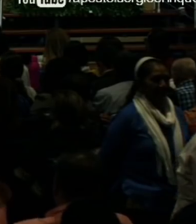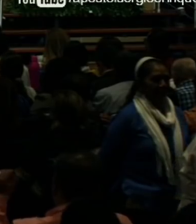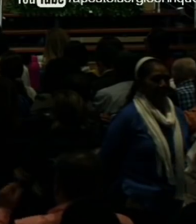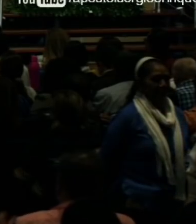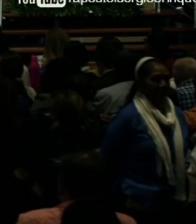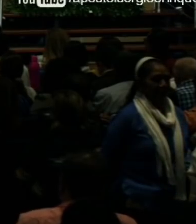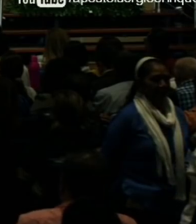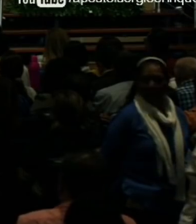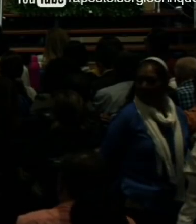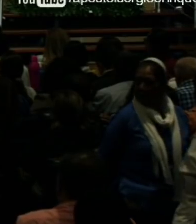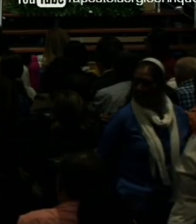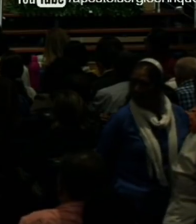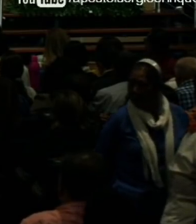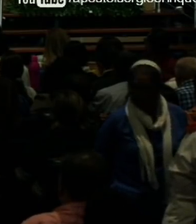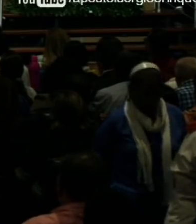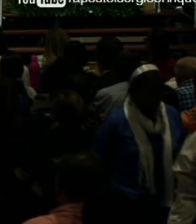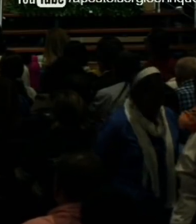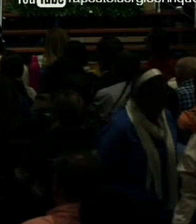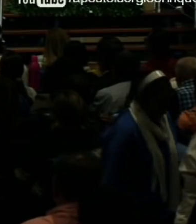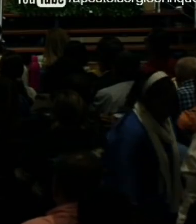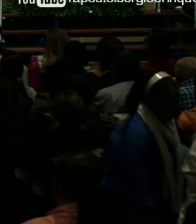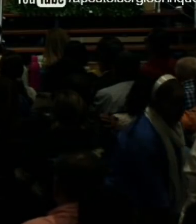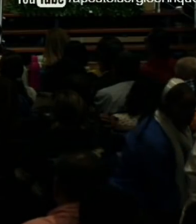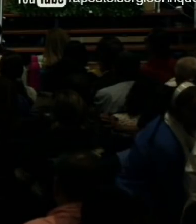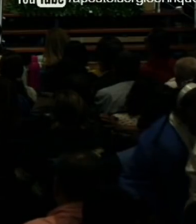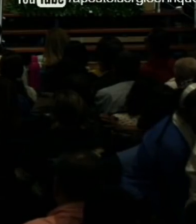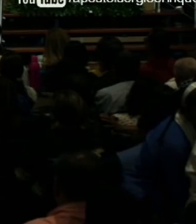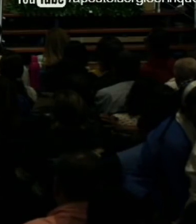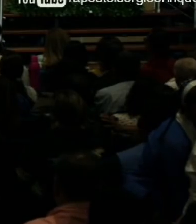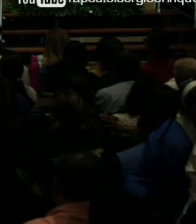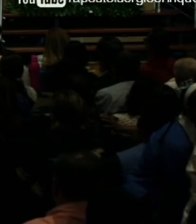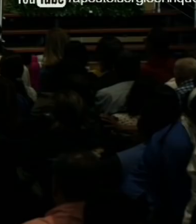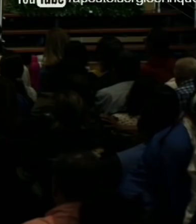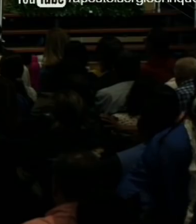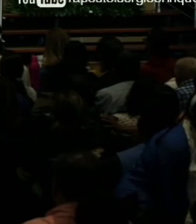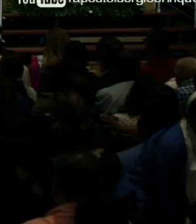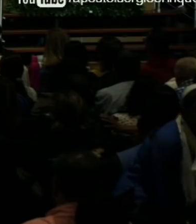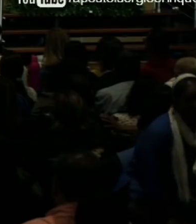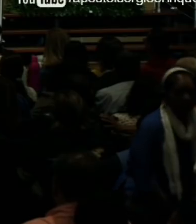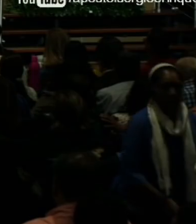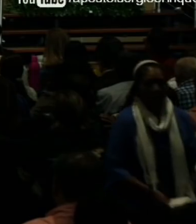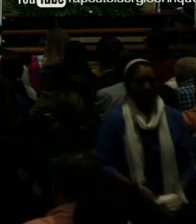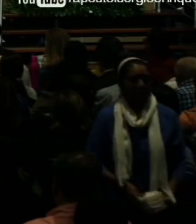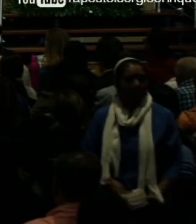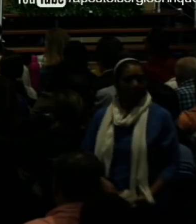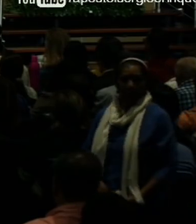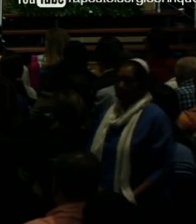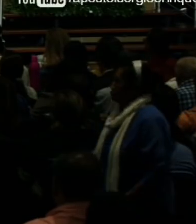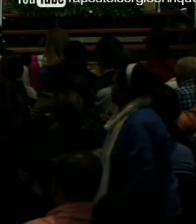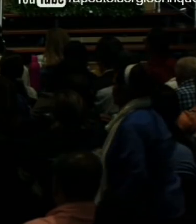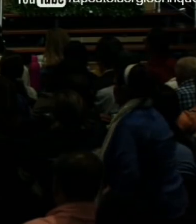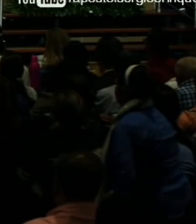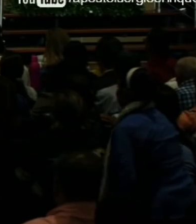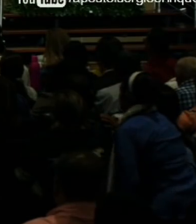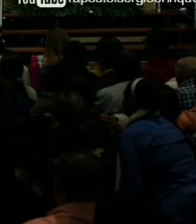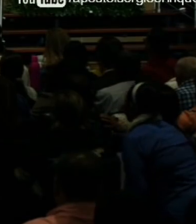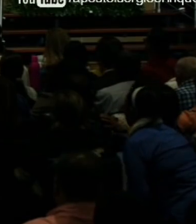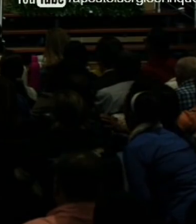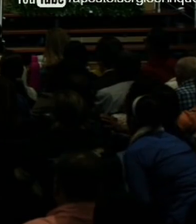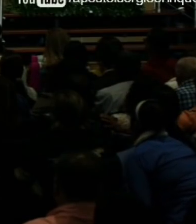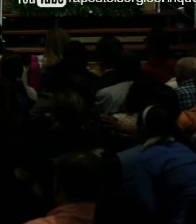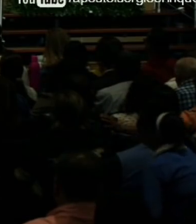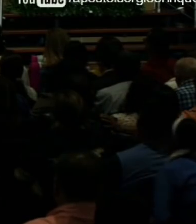Es que, fíjate que cuando vine no tenía. Uno es esclavo ya, ¿verdad? No tenía